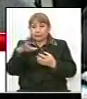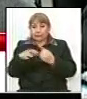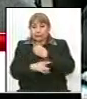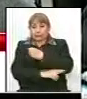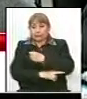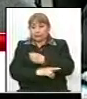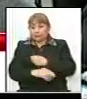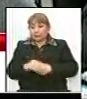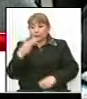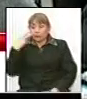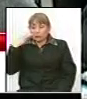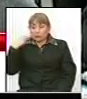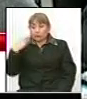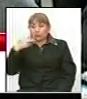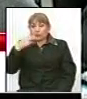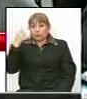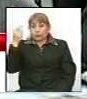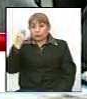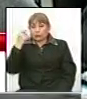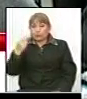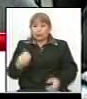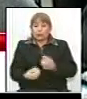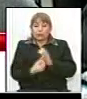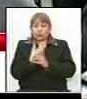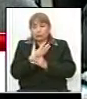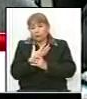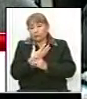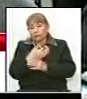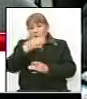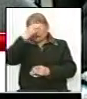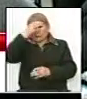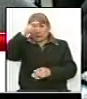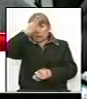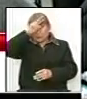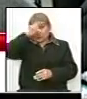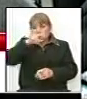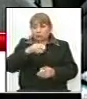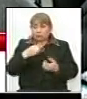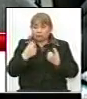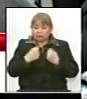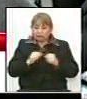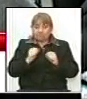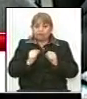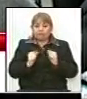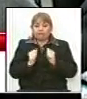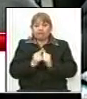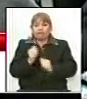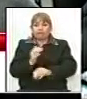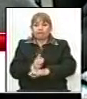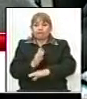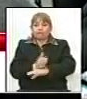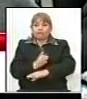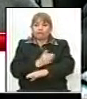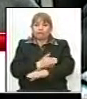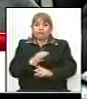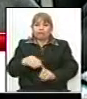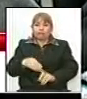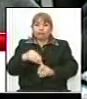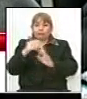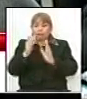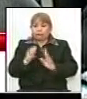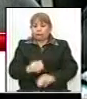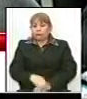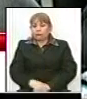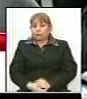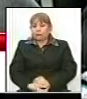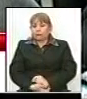En Iquitos, en Piura, en Arequipa, en Cusco, y estamos intentando desarrollar la especialidad a nivel nacional